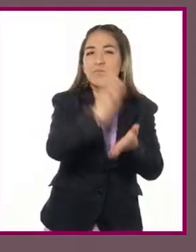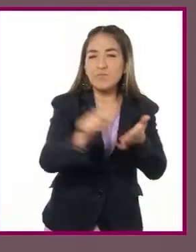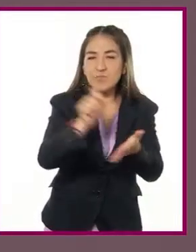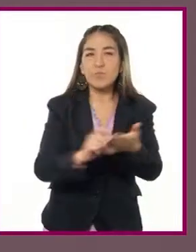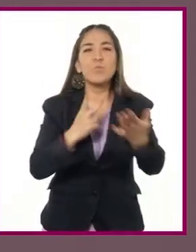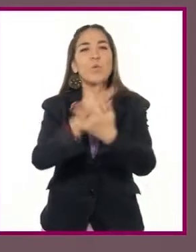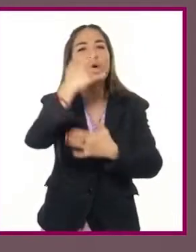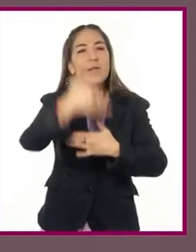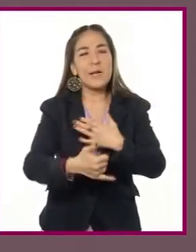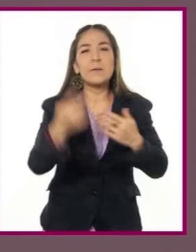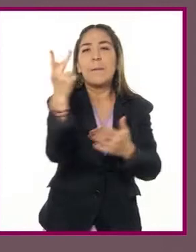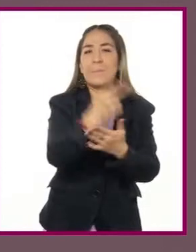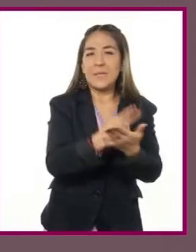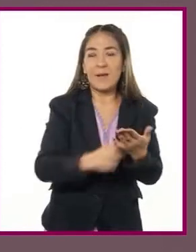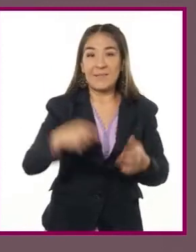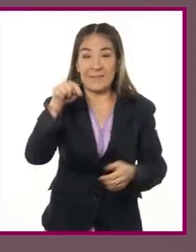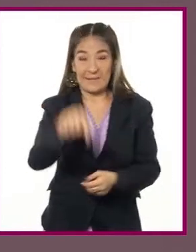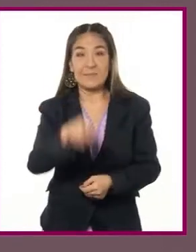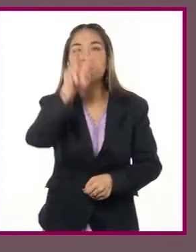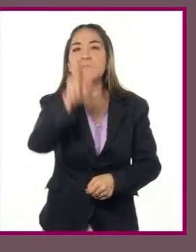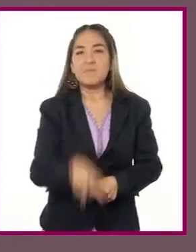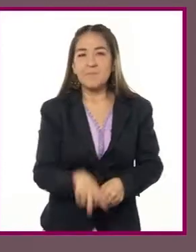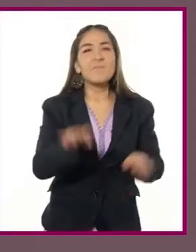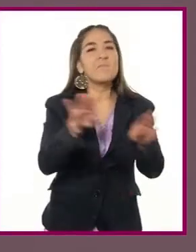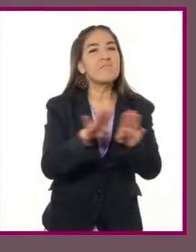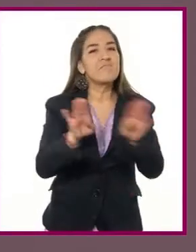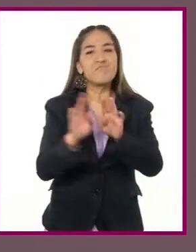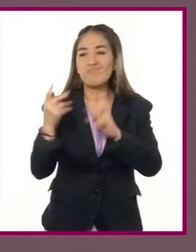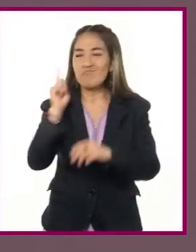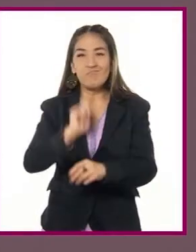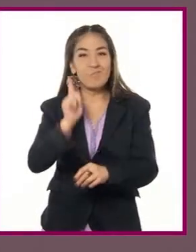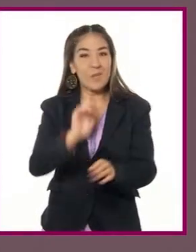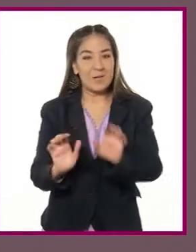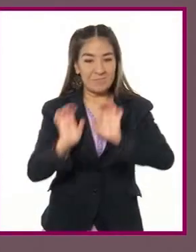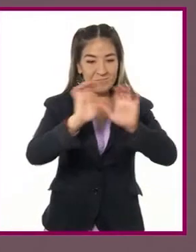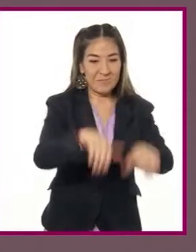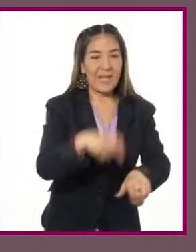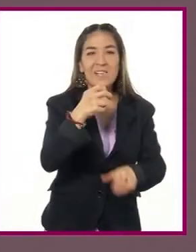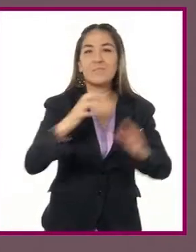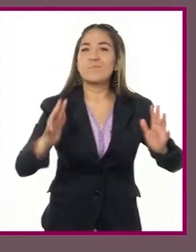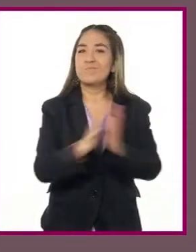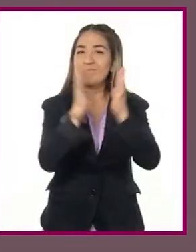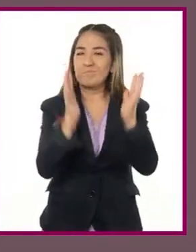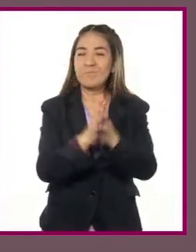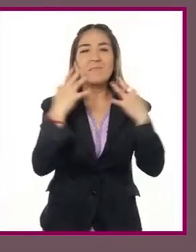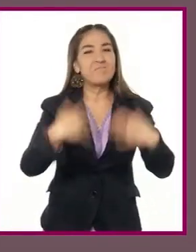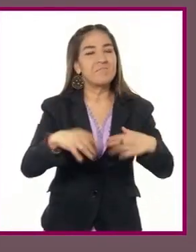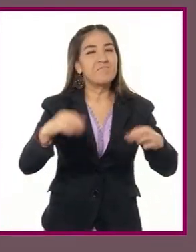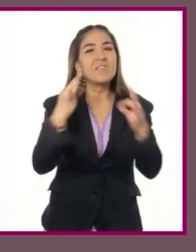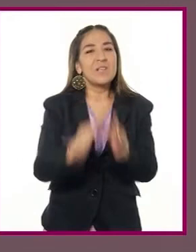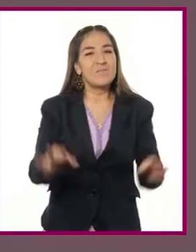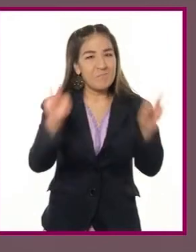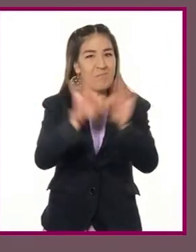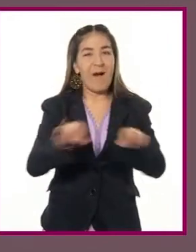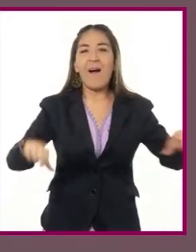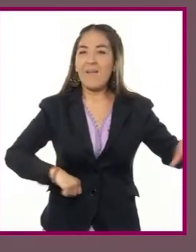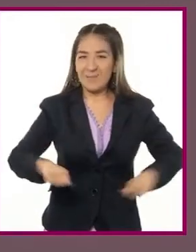y planes. Realmente fue una contribución activa e importante. A